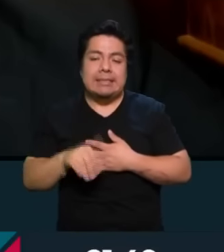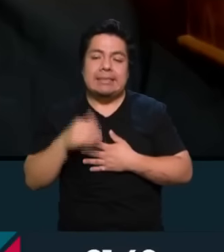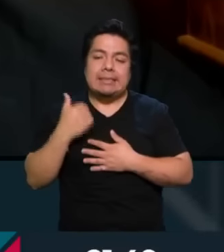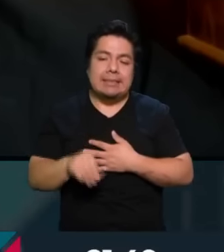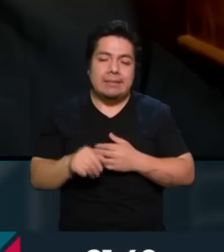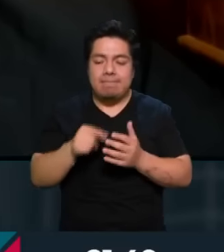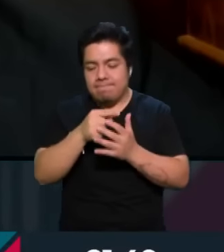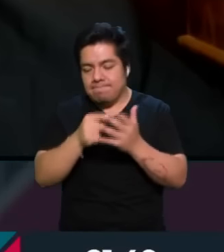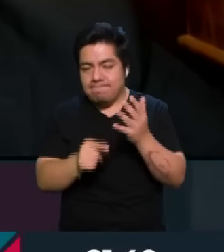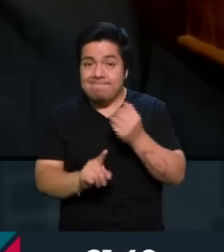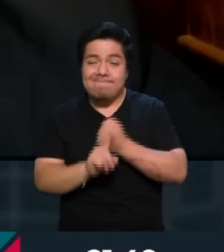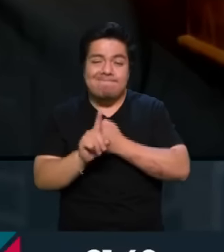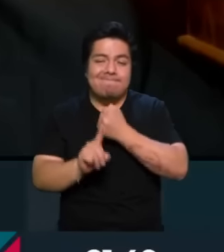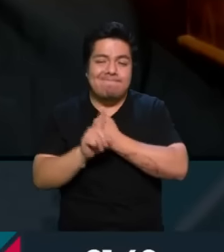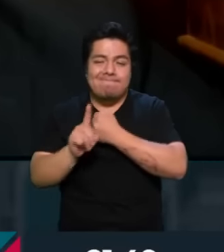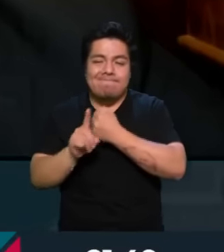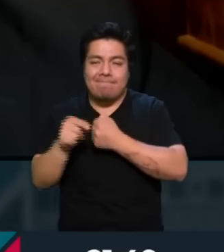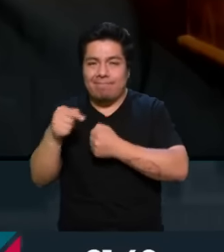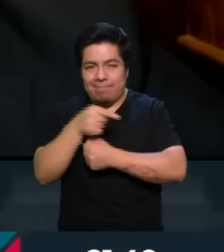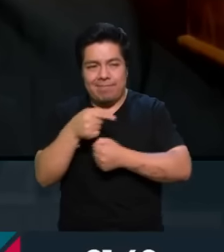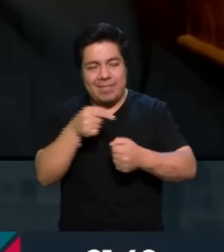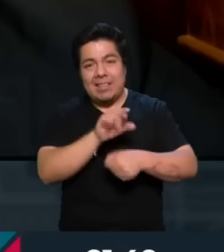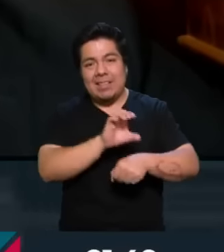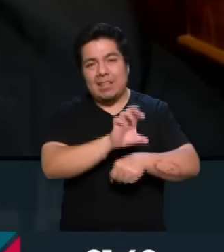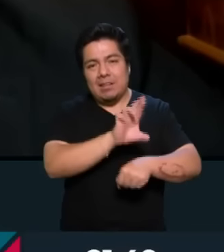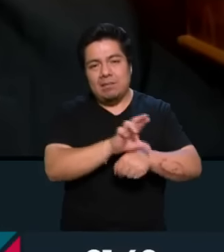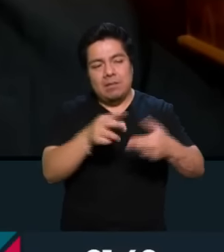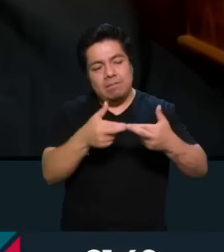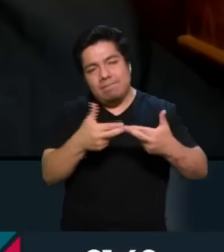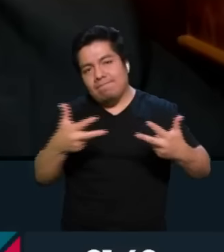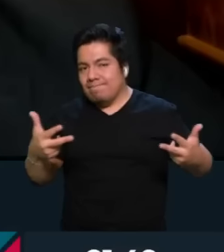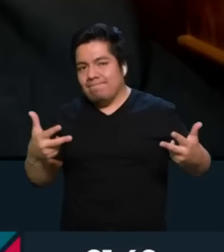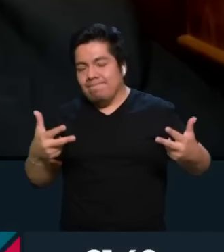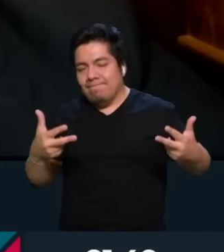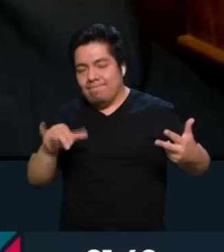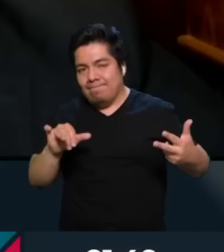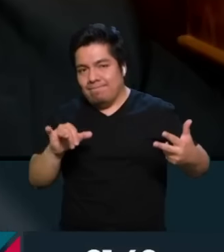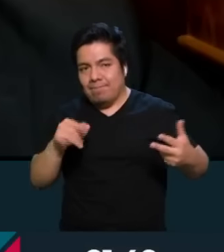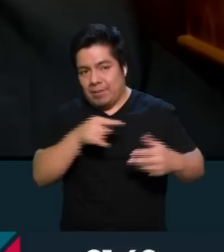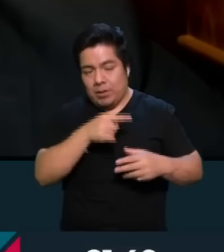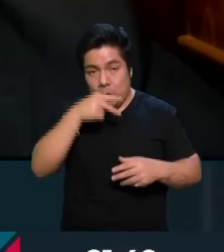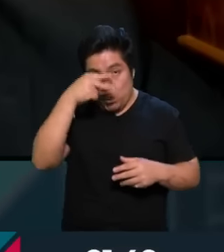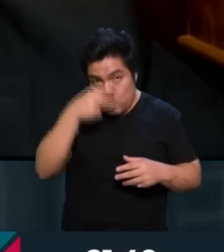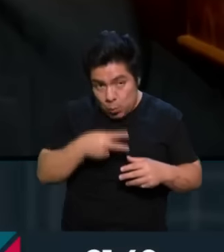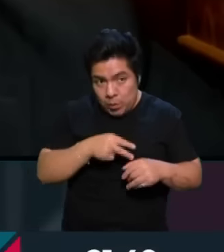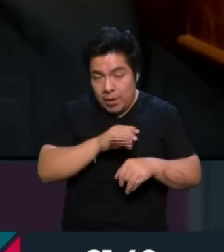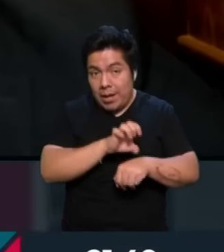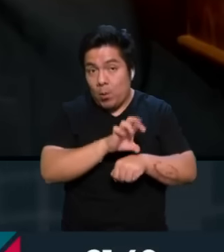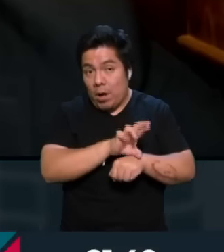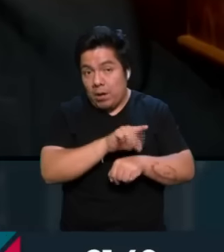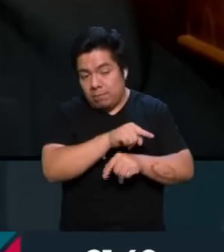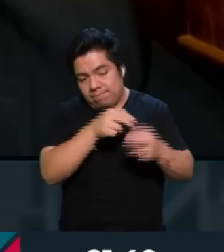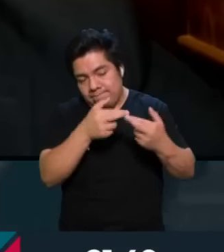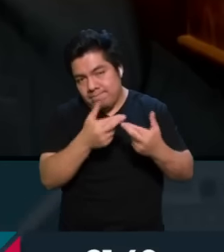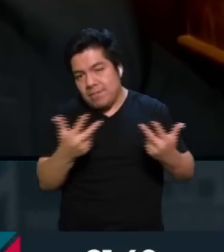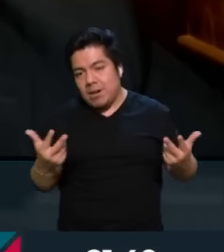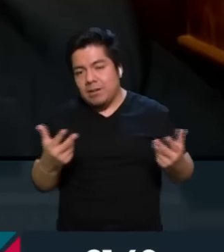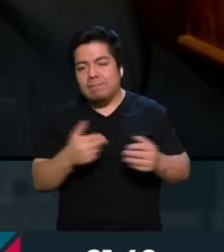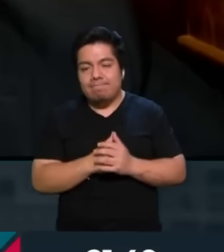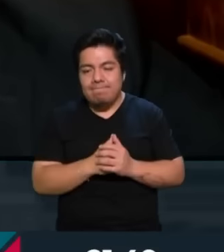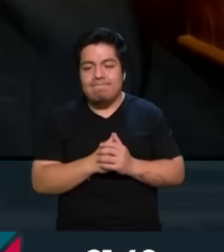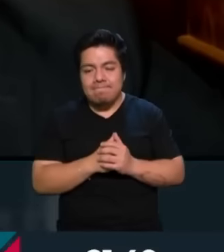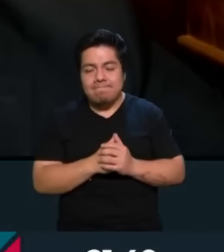profesor justamente pues una ruptura diplomática entre ambas naciones entre México y este y Ecuador